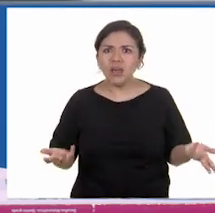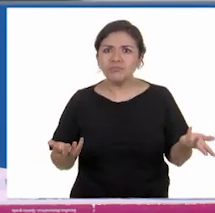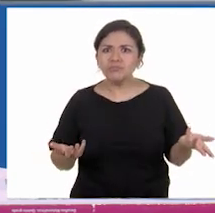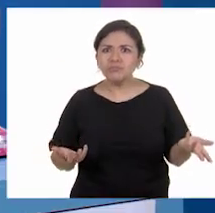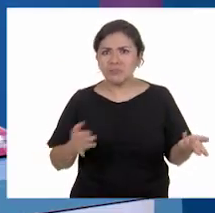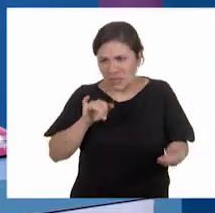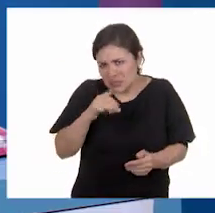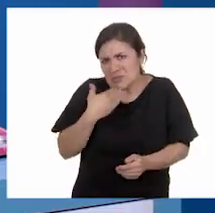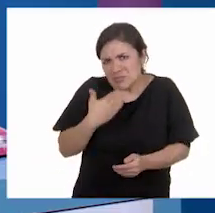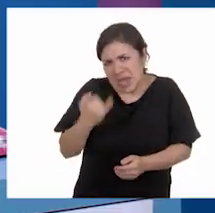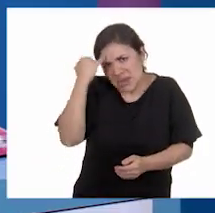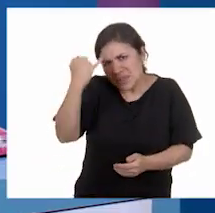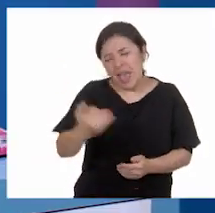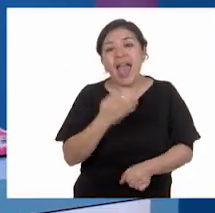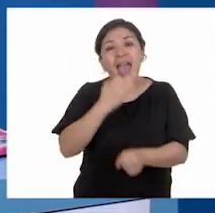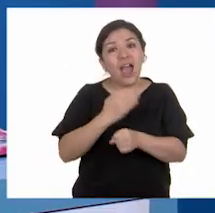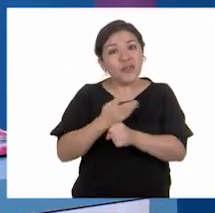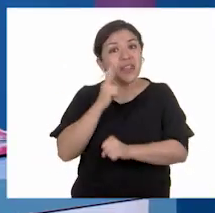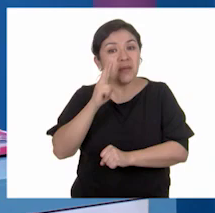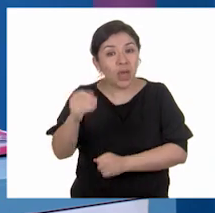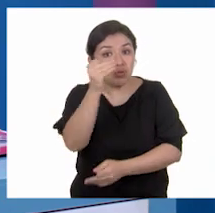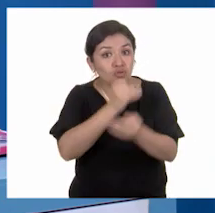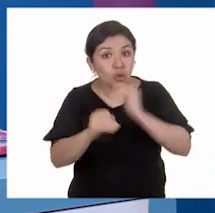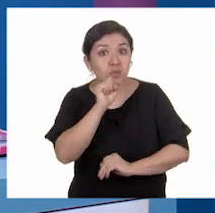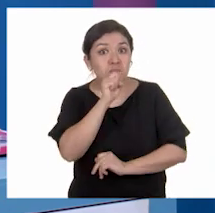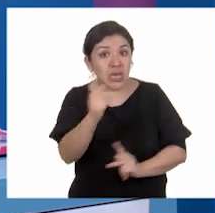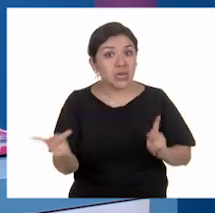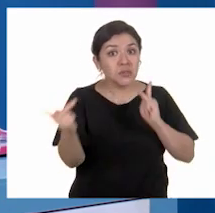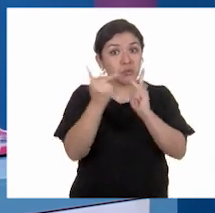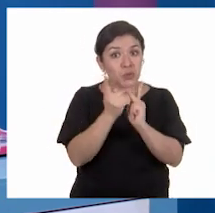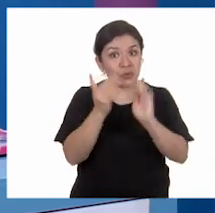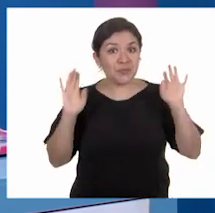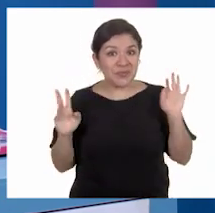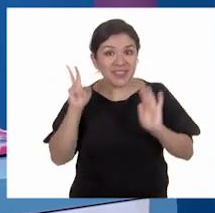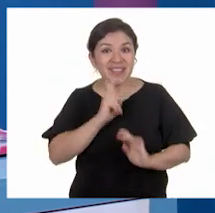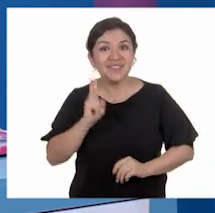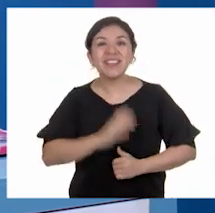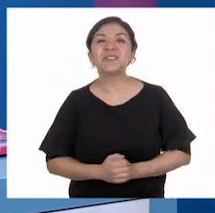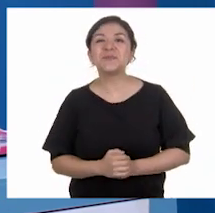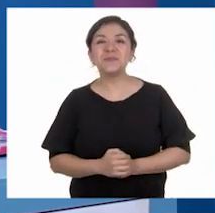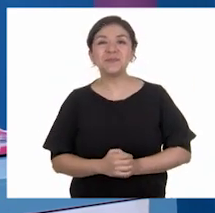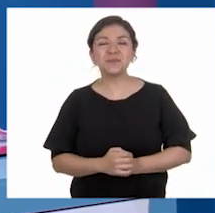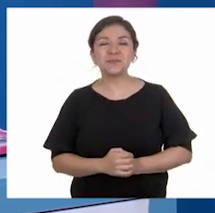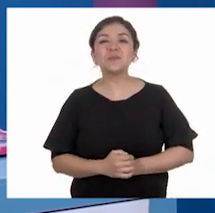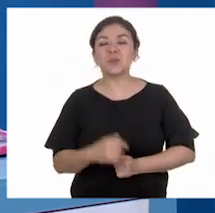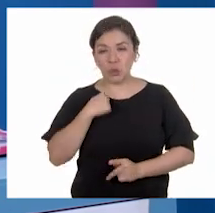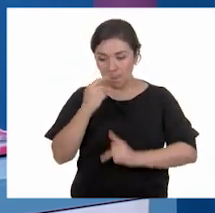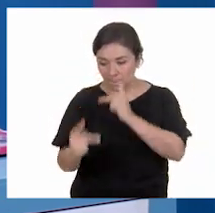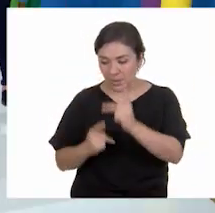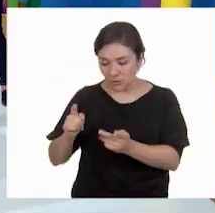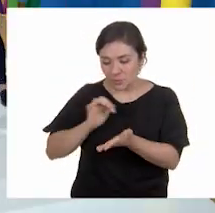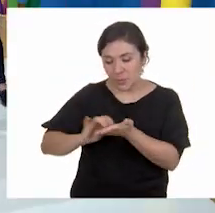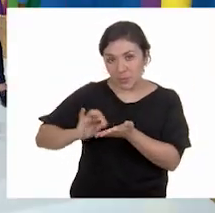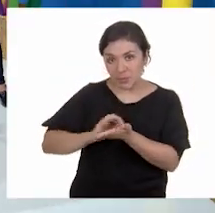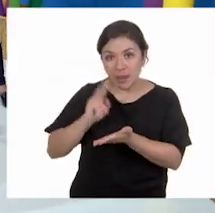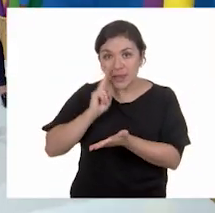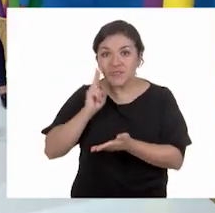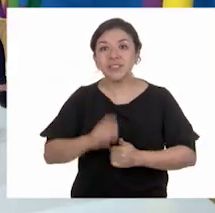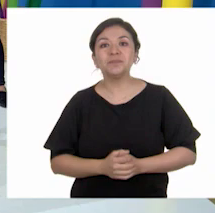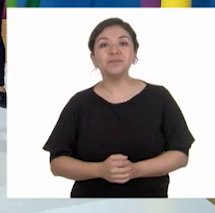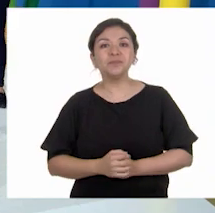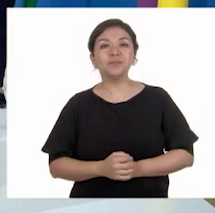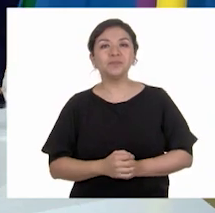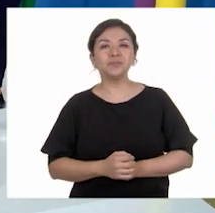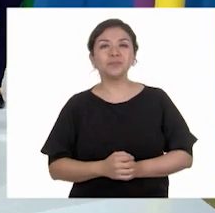¿Sí? Perfecto. Veamos si a todos nos da lo mismo, ¿va? A ver, muy bien. Te presto la calculadora. Sí. Muy